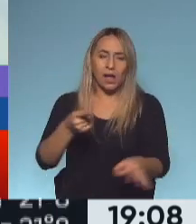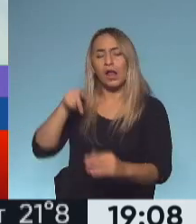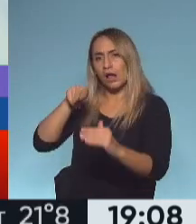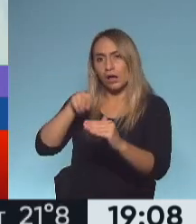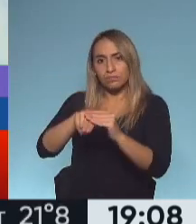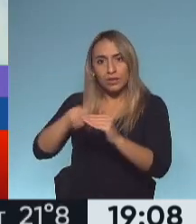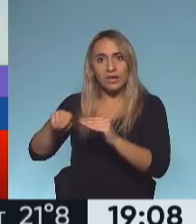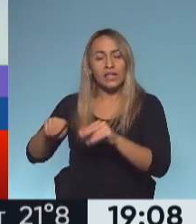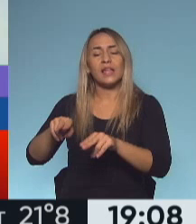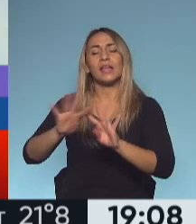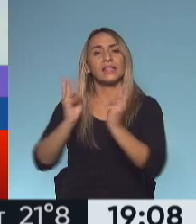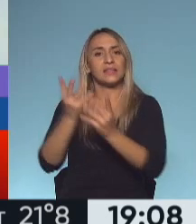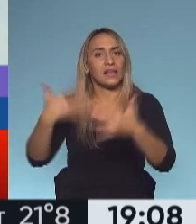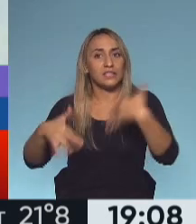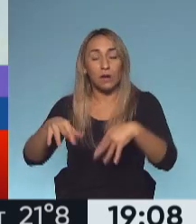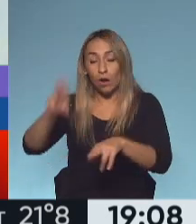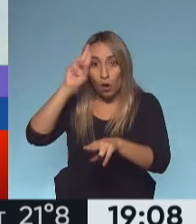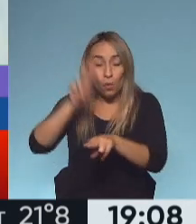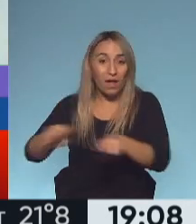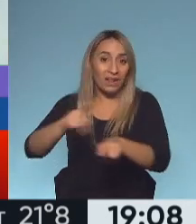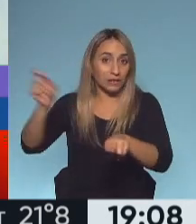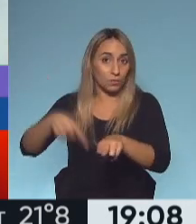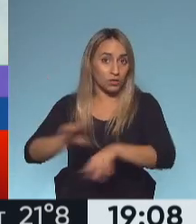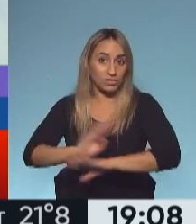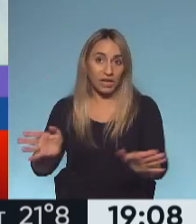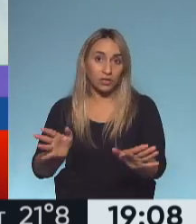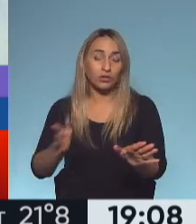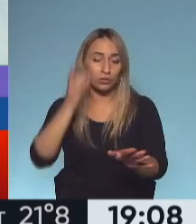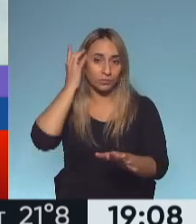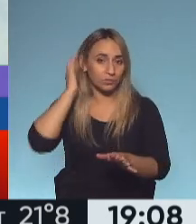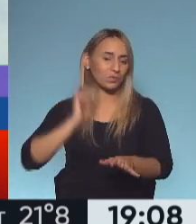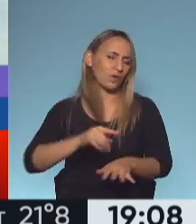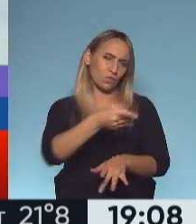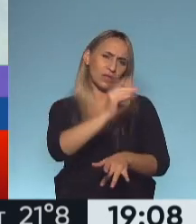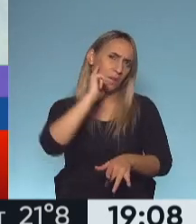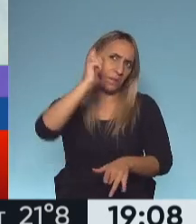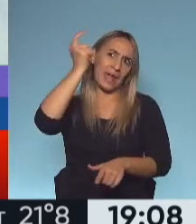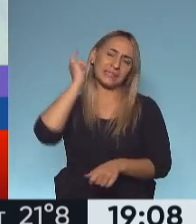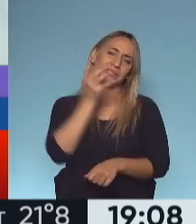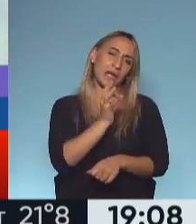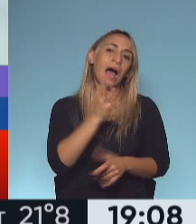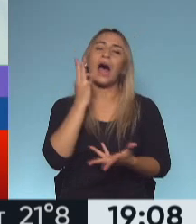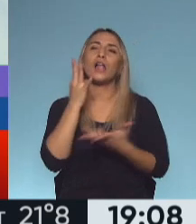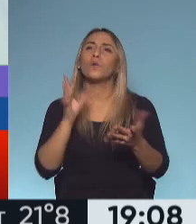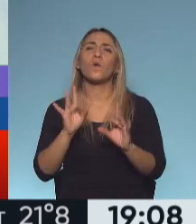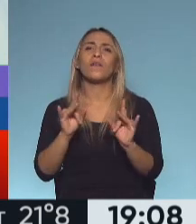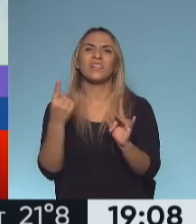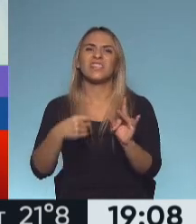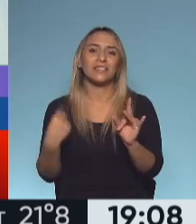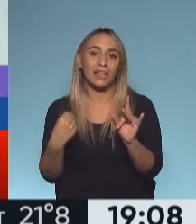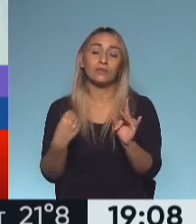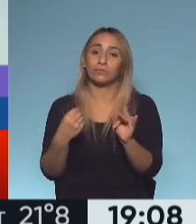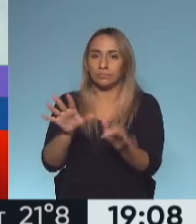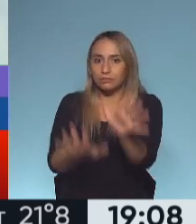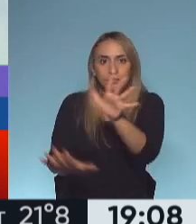pleno. Bien sabés, Sergio, por tu larga trayectoria como trasplantólogo e intensivista, que si hay algo difícil de generar es una unidad de